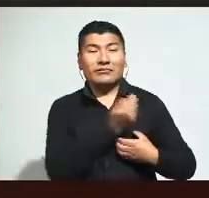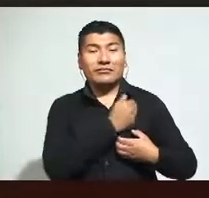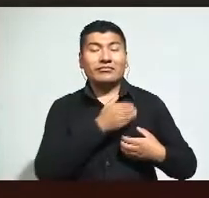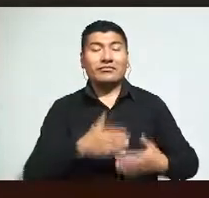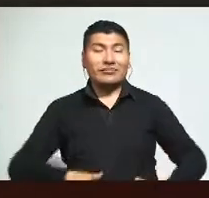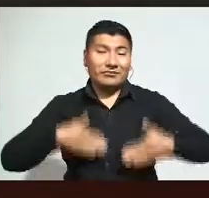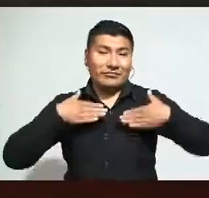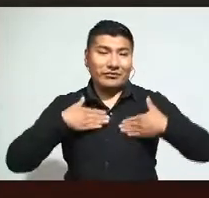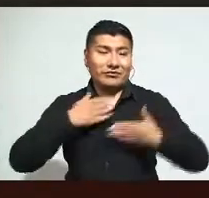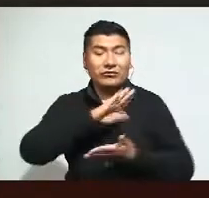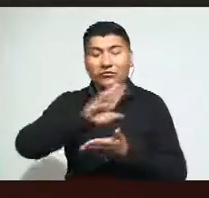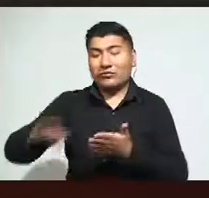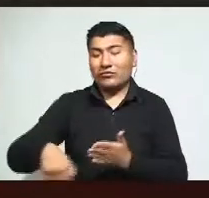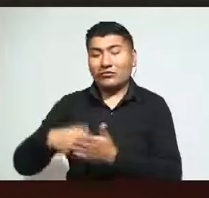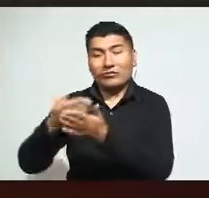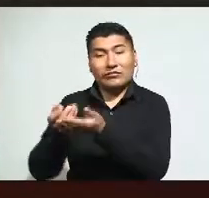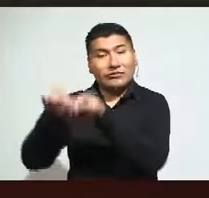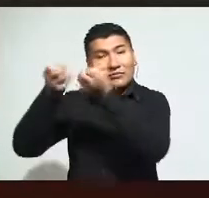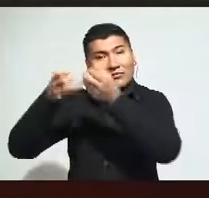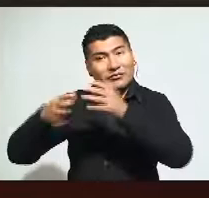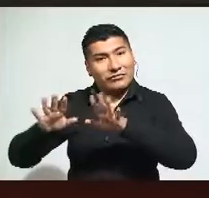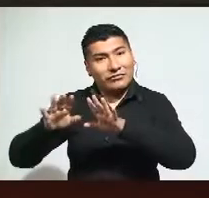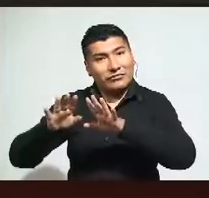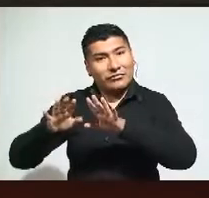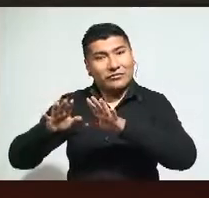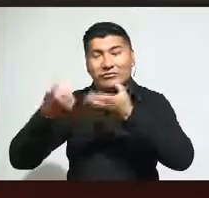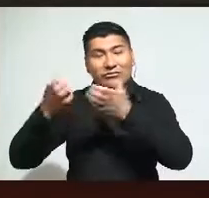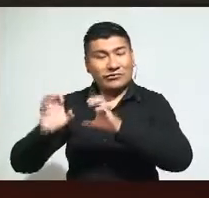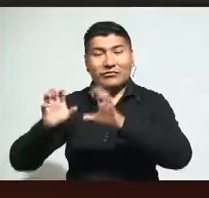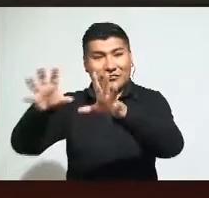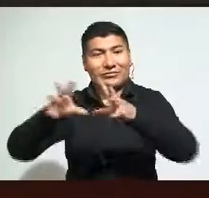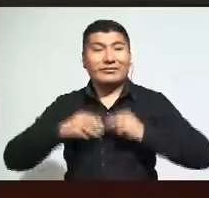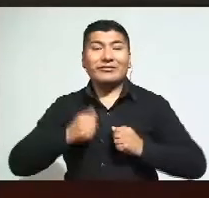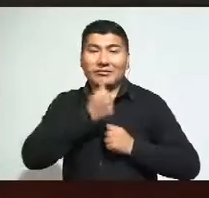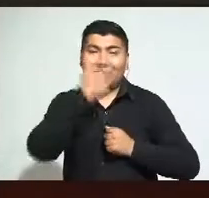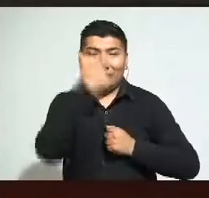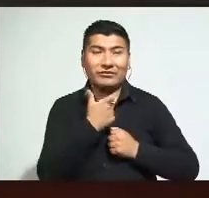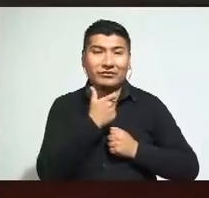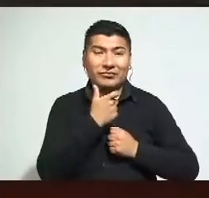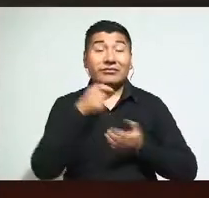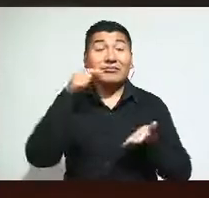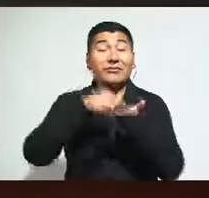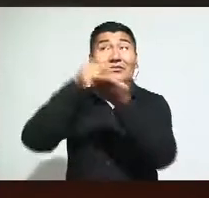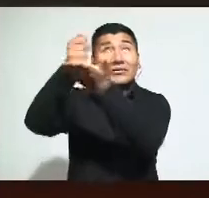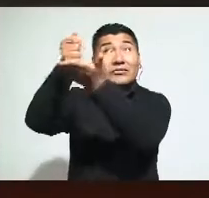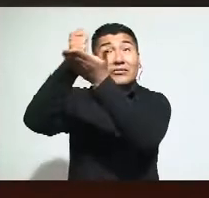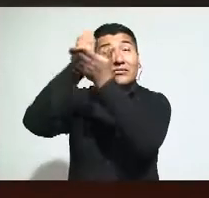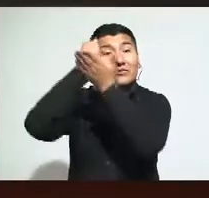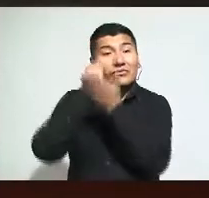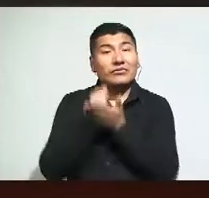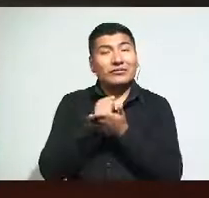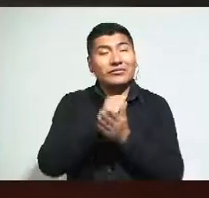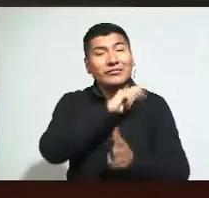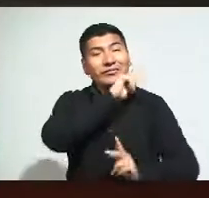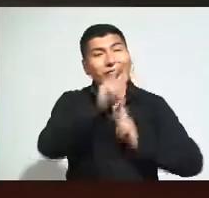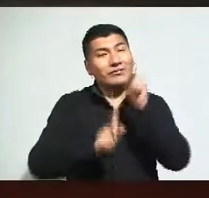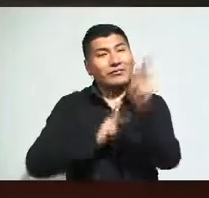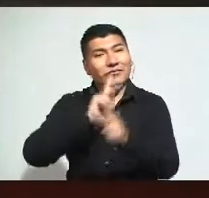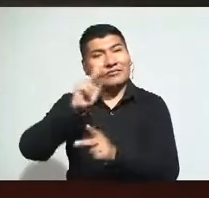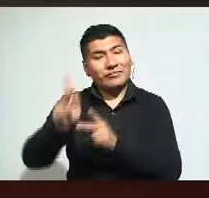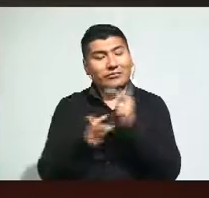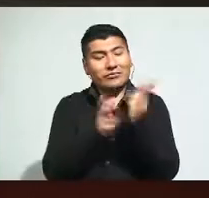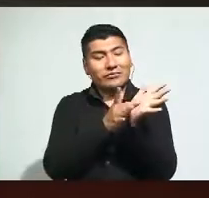si no lo acogemos personalmente en esto nos ayudan los personajes del